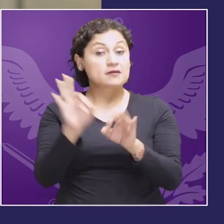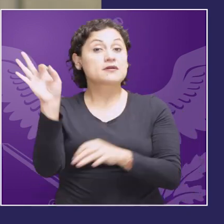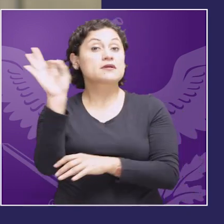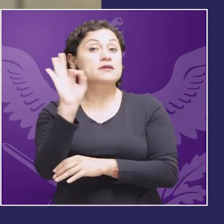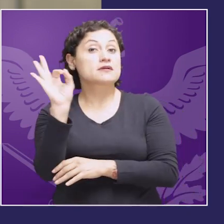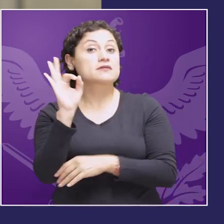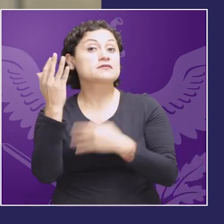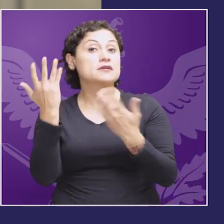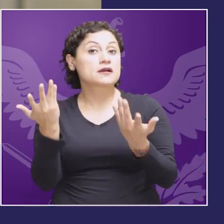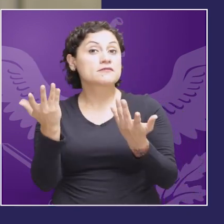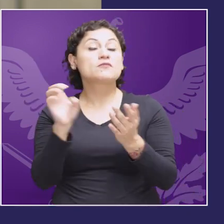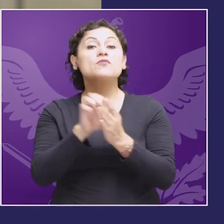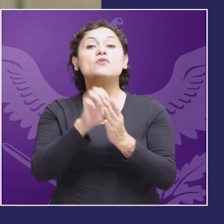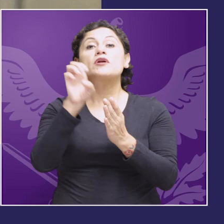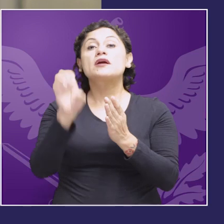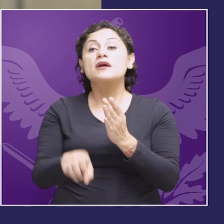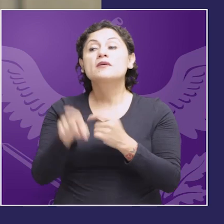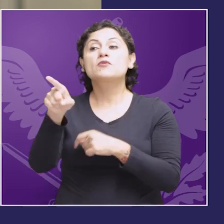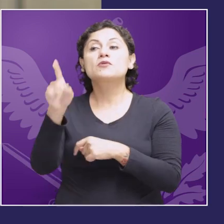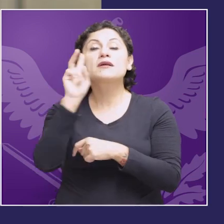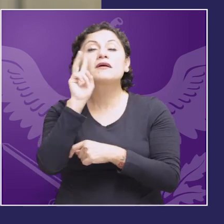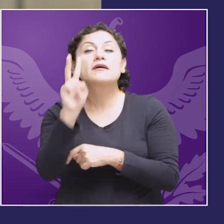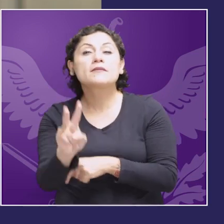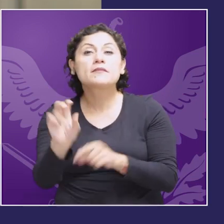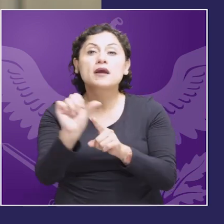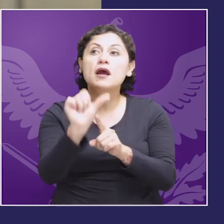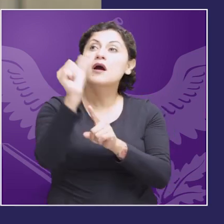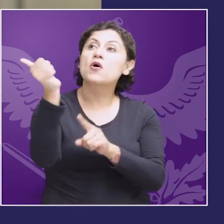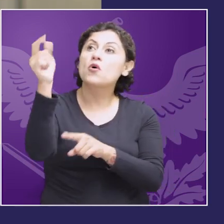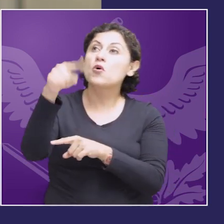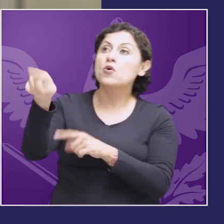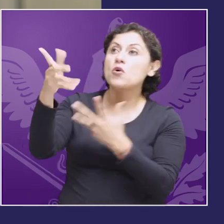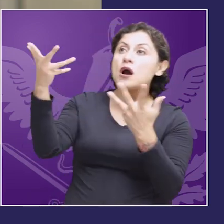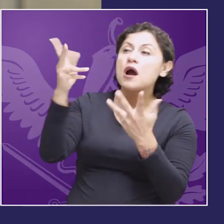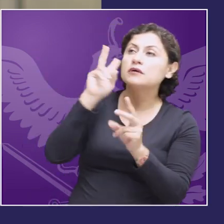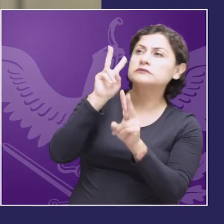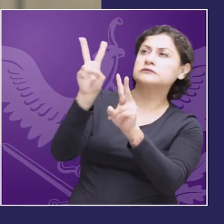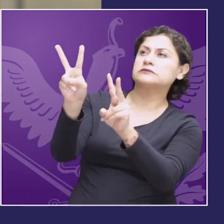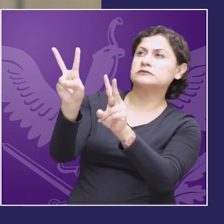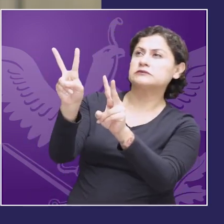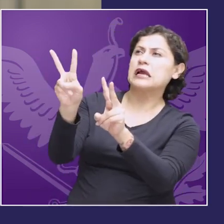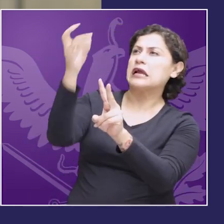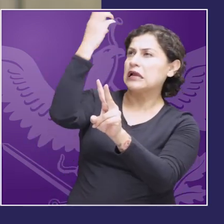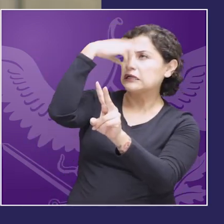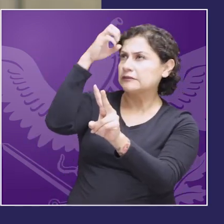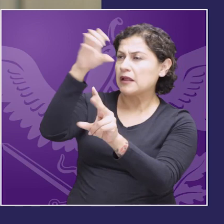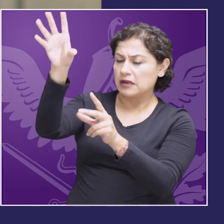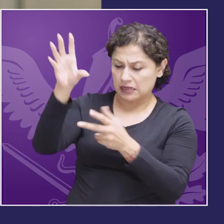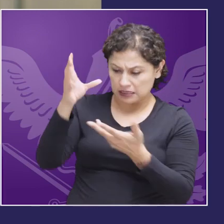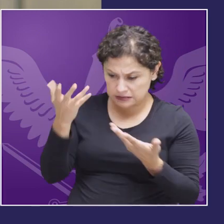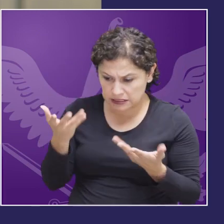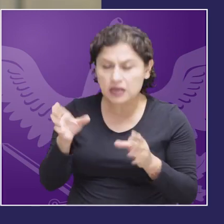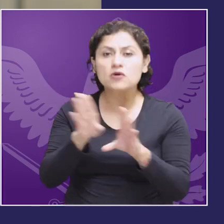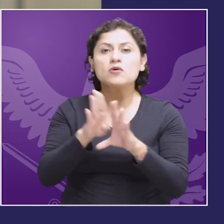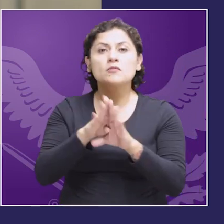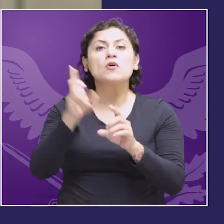de alguna manera influye en cómo ese en el fondo lo abordó, incluso con mirada